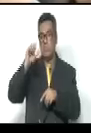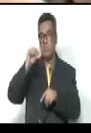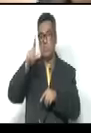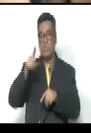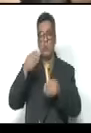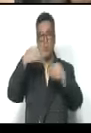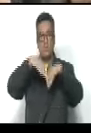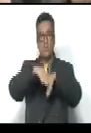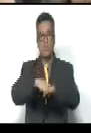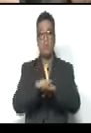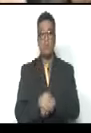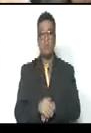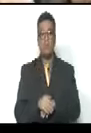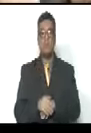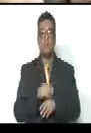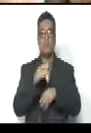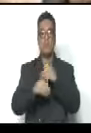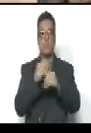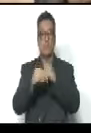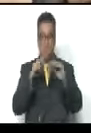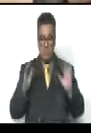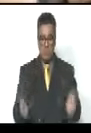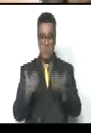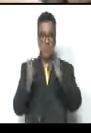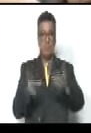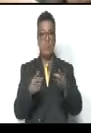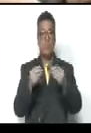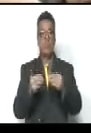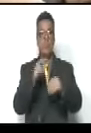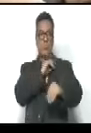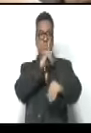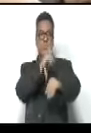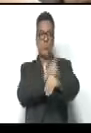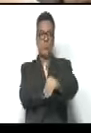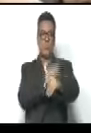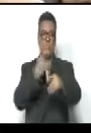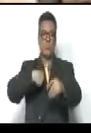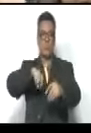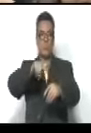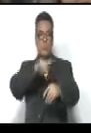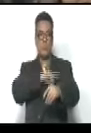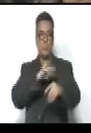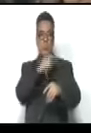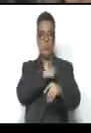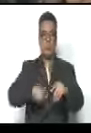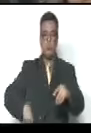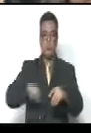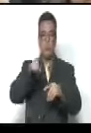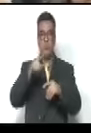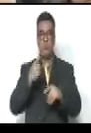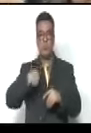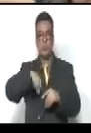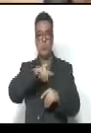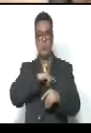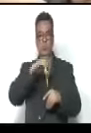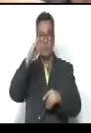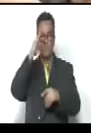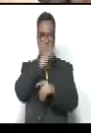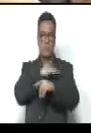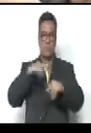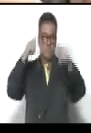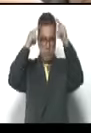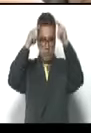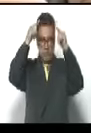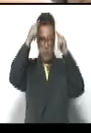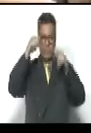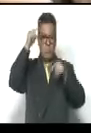de integración, el cual fue impulsado con muchísima fuerza por nuestro presidente, por nuestro comandante Hugo